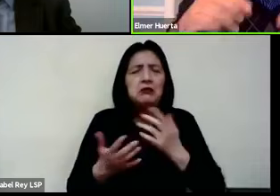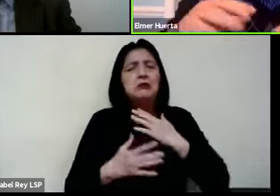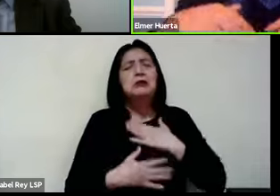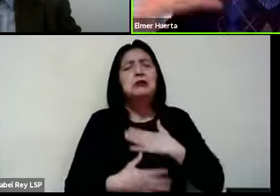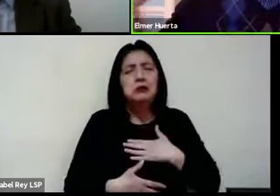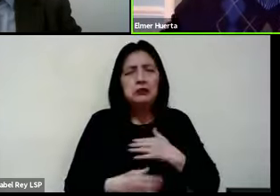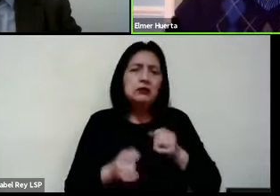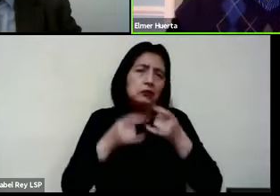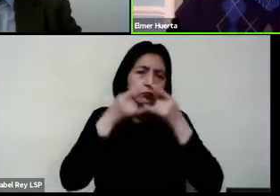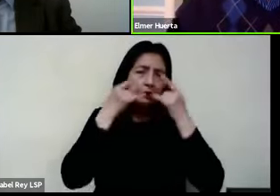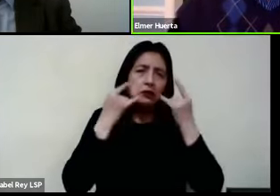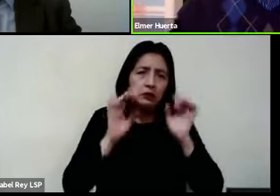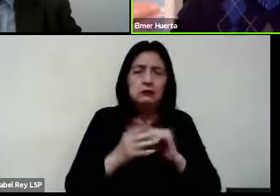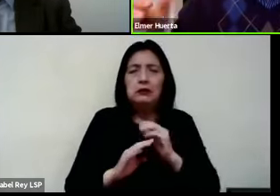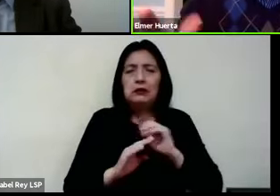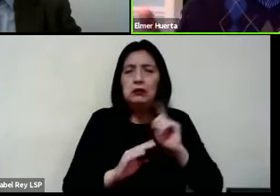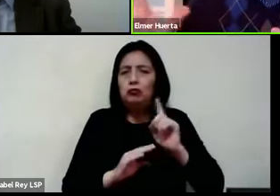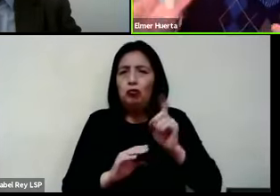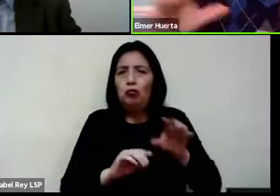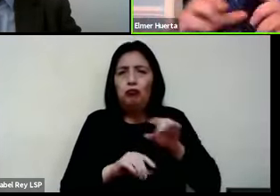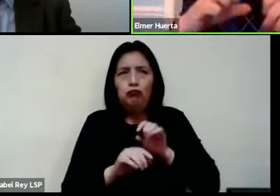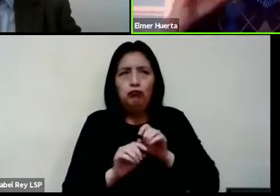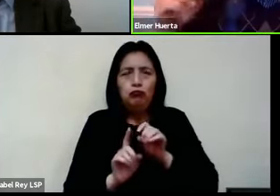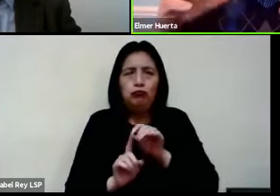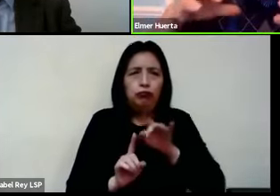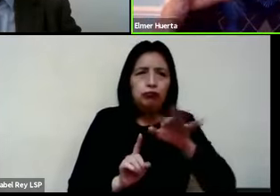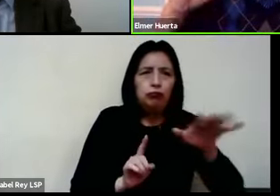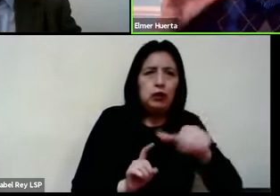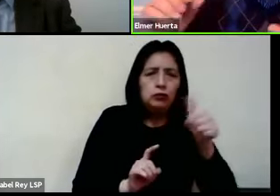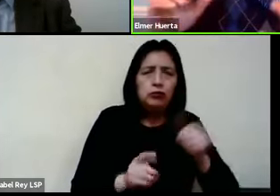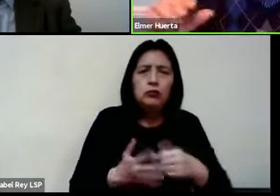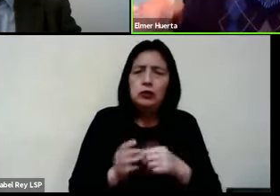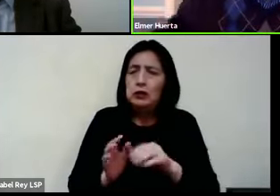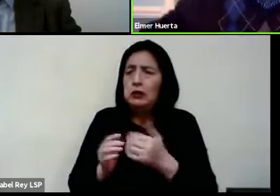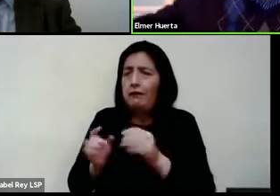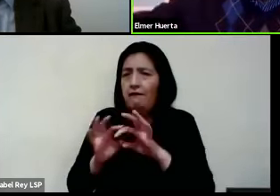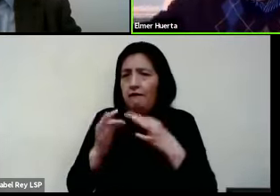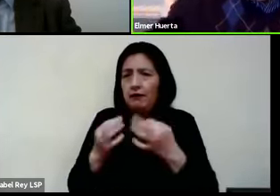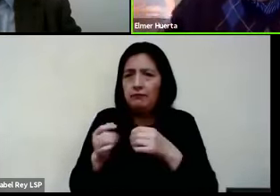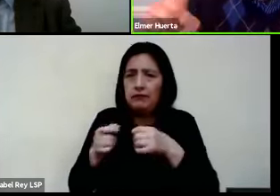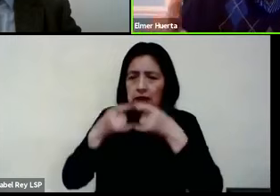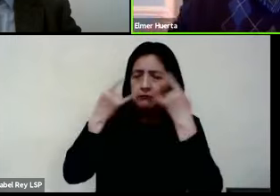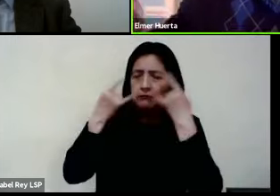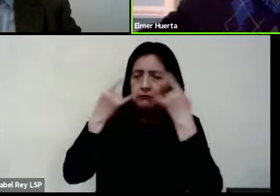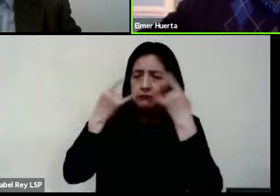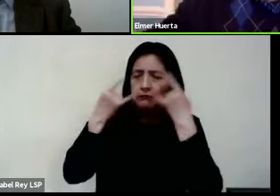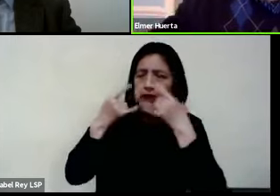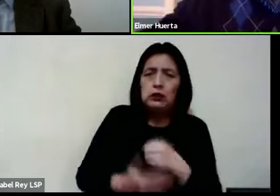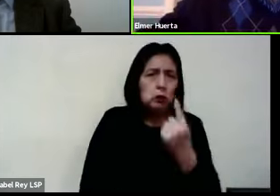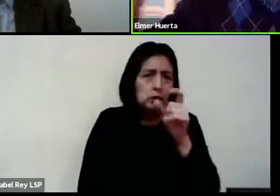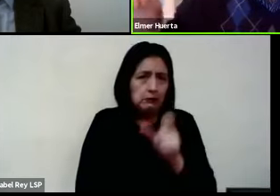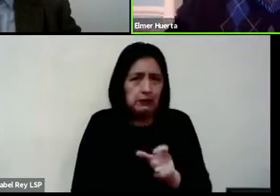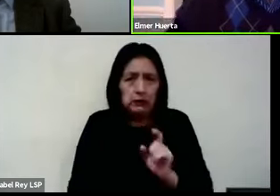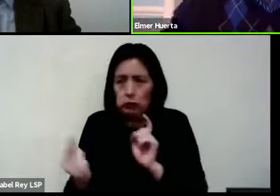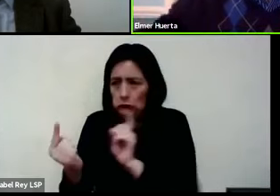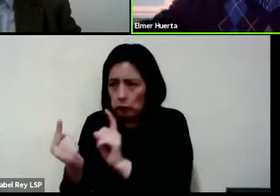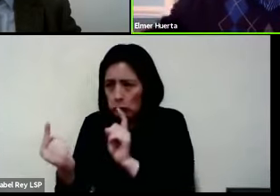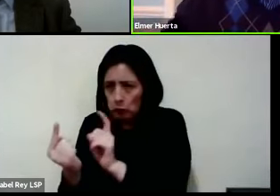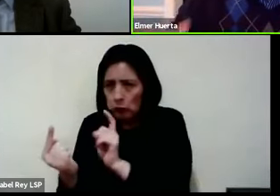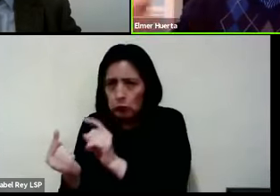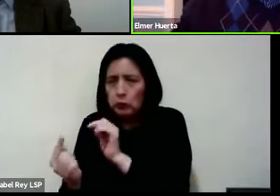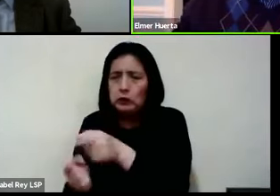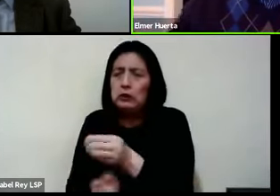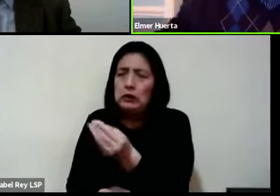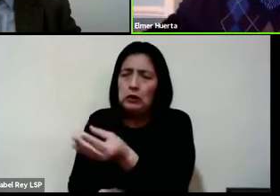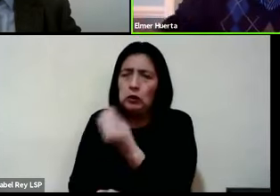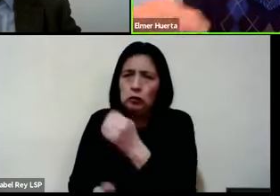su mascarilla para evitar contagiar a los demás. Los demás miembros de la familia, igual mascarilla, una sola persona lo atiende, le deja su comidita,